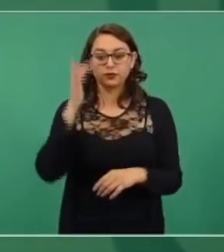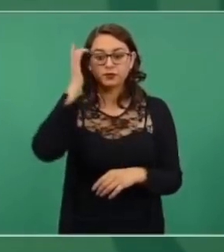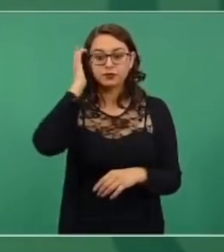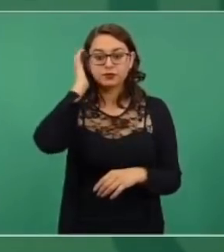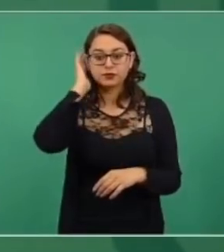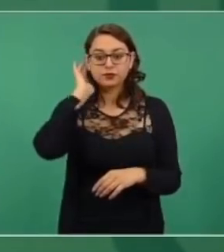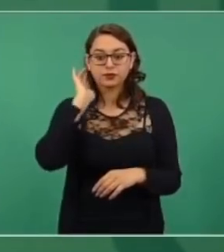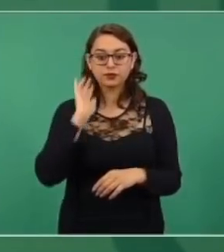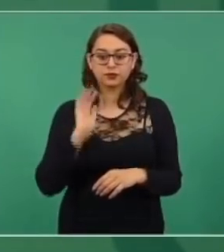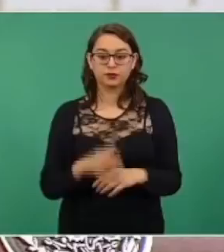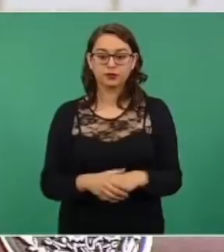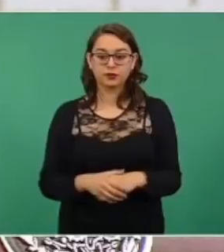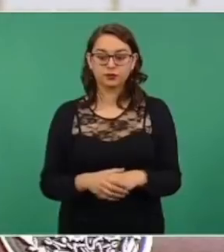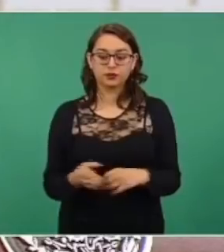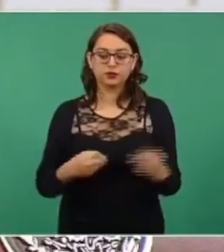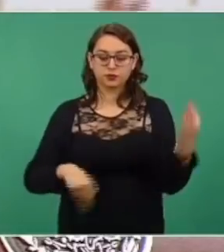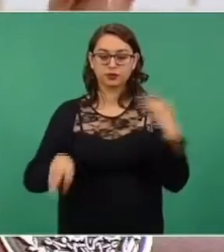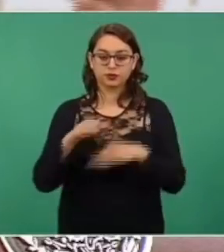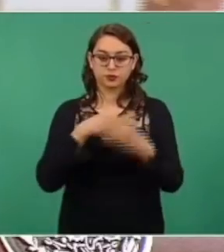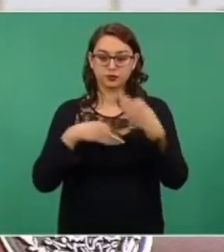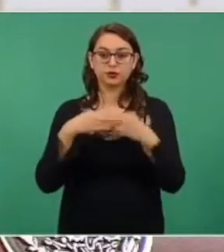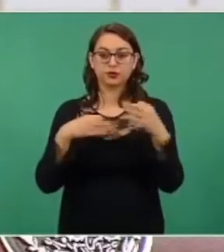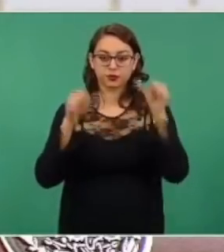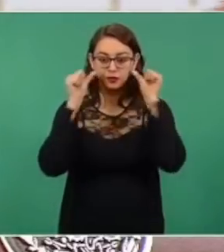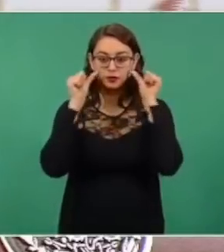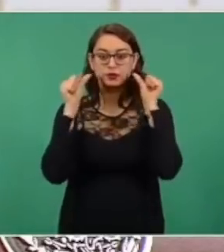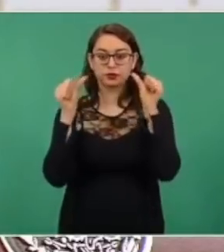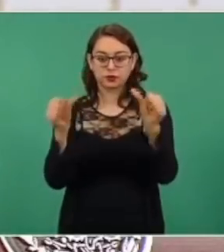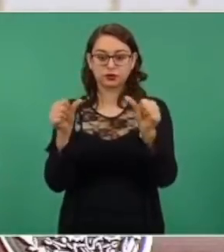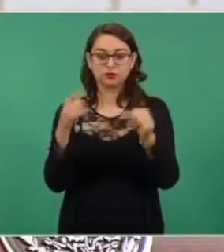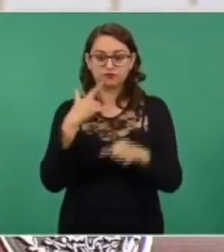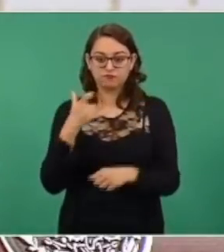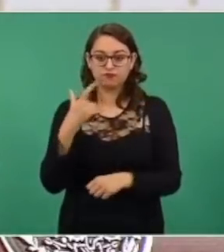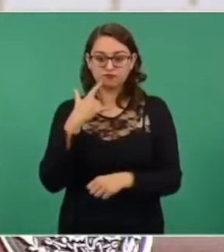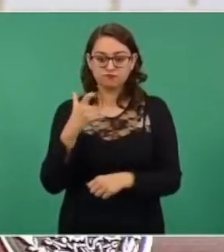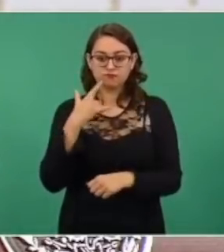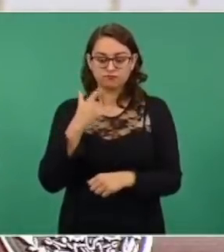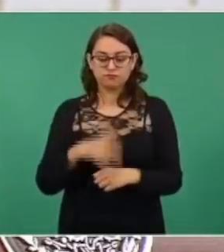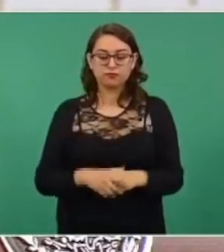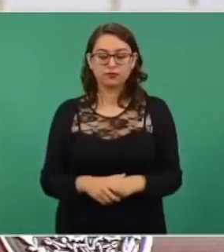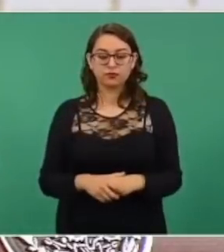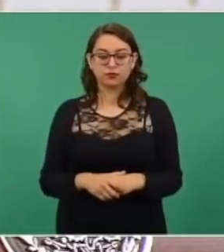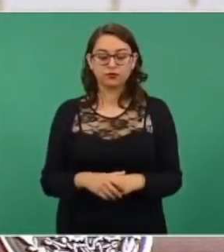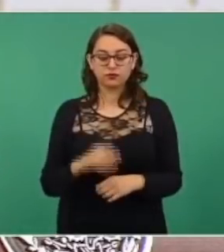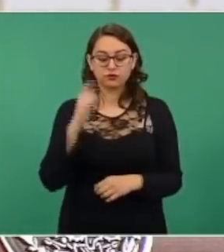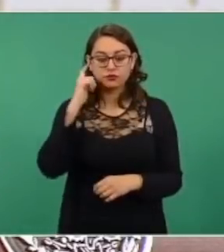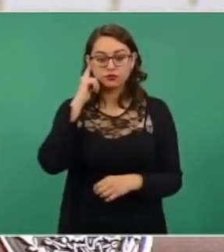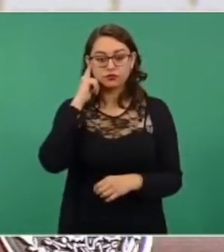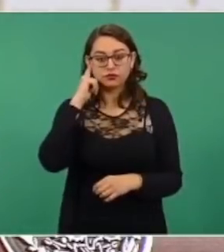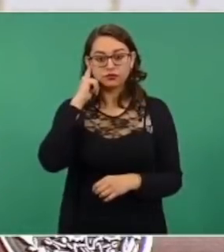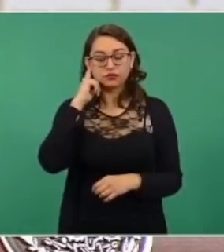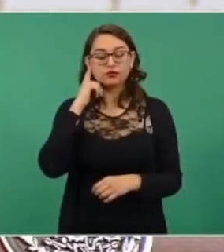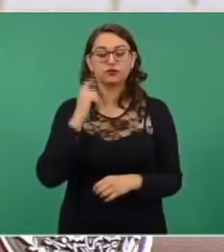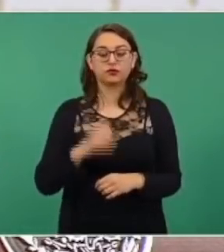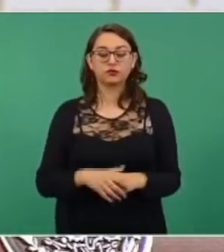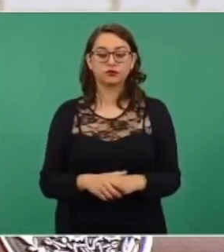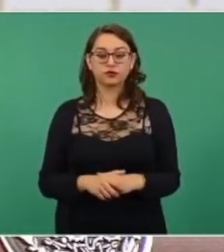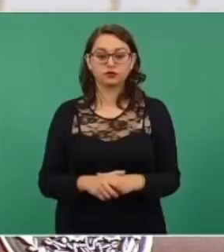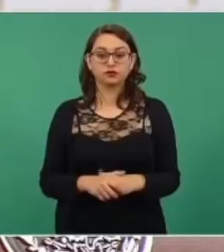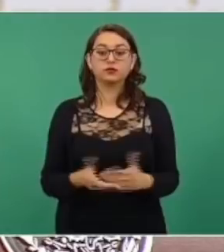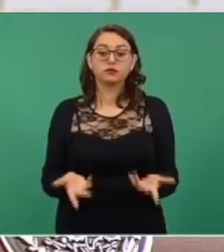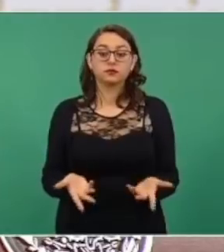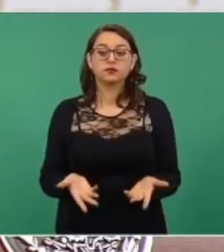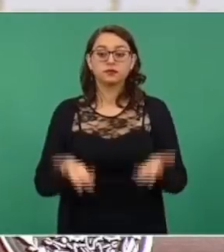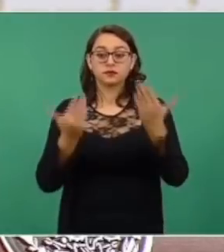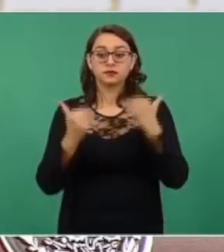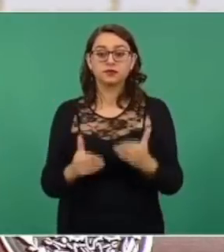Vamos a atenderlos en la medida de nuestras posibilidades. Y esto que estás planteando, pues